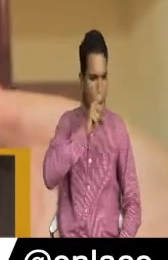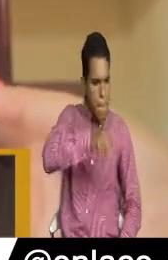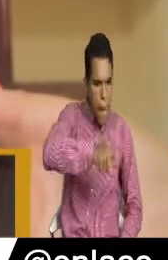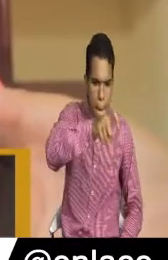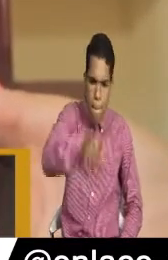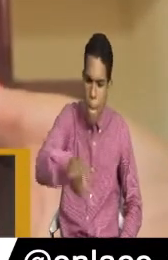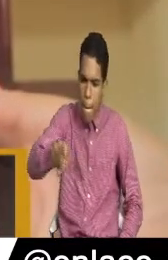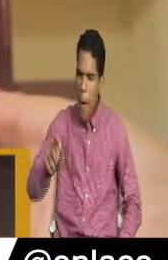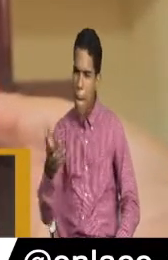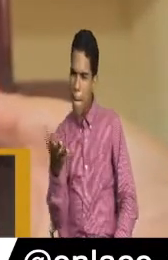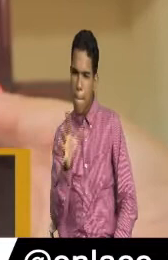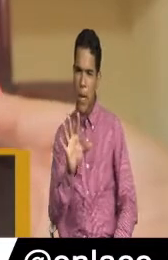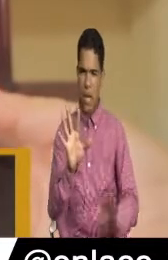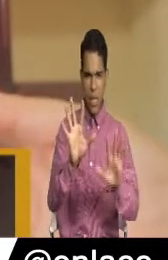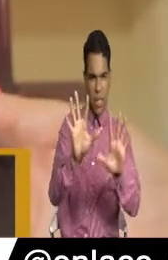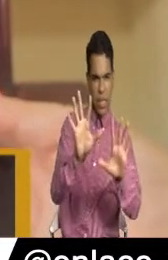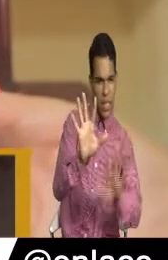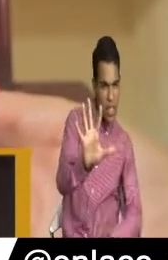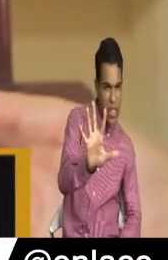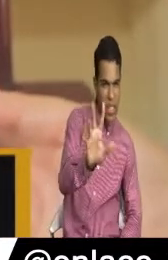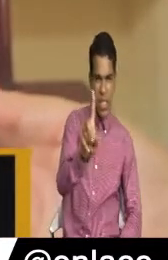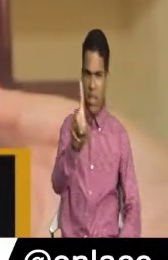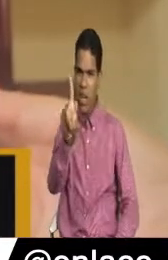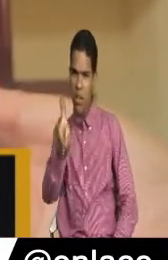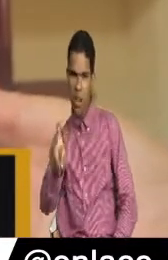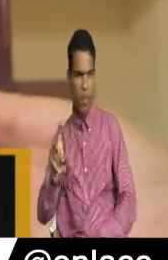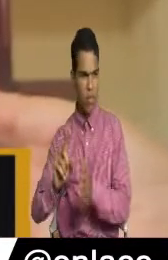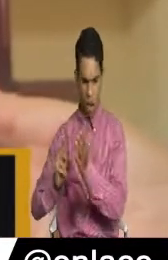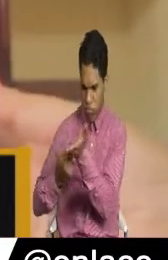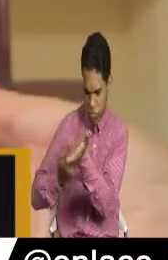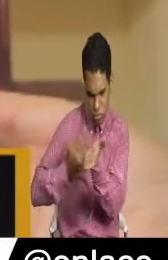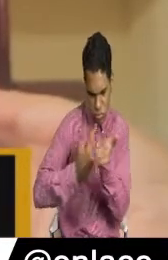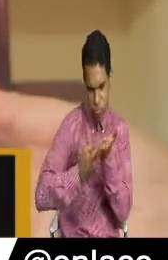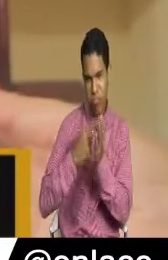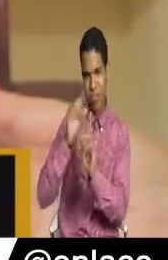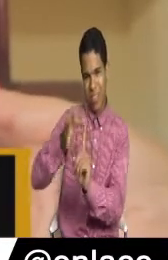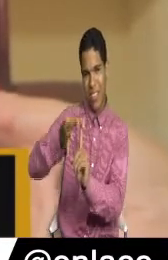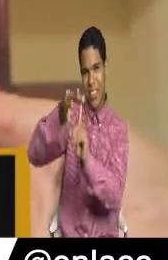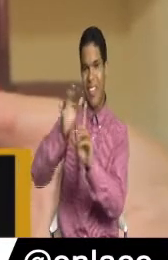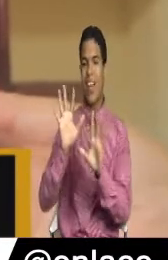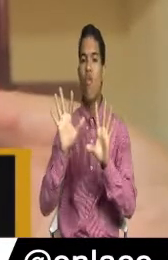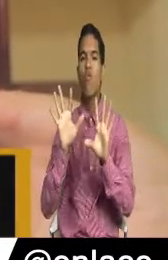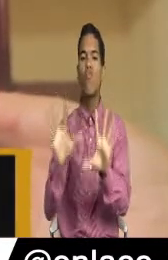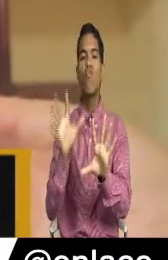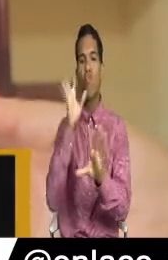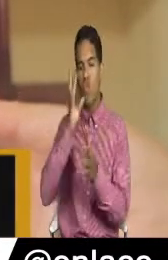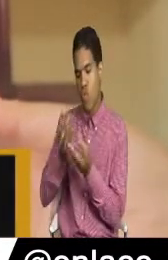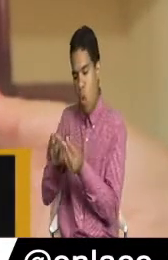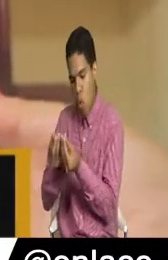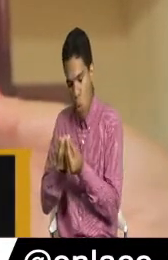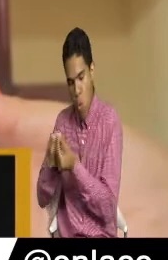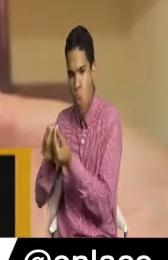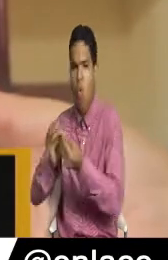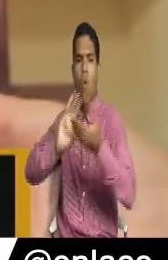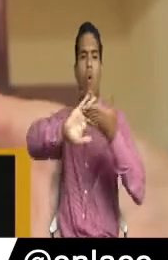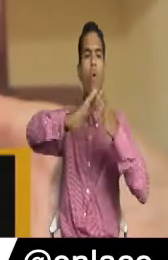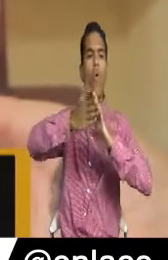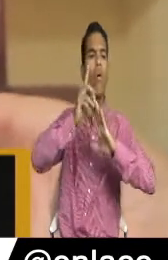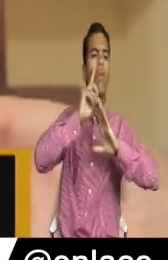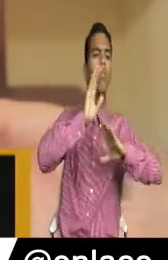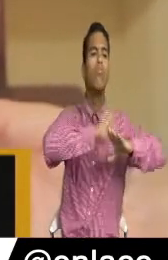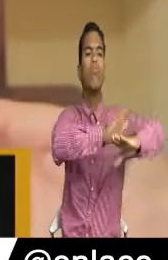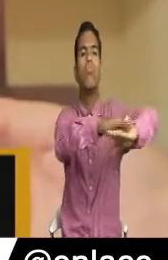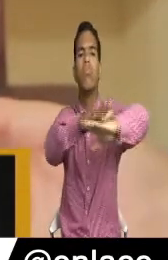5 o 6 sesiones especiales. Es como descentralizar el Consejo y que las comunidades sientan que